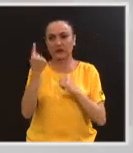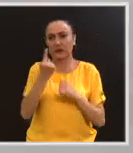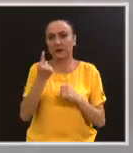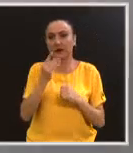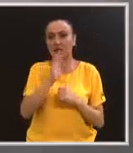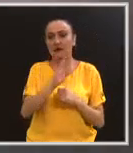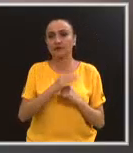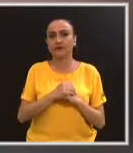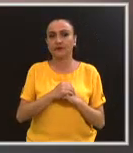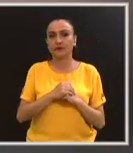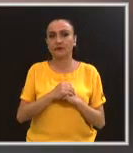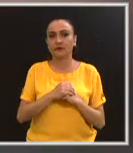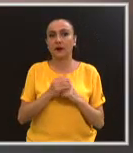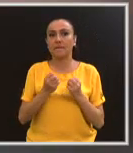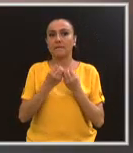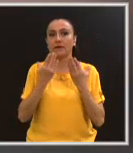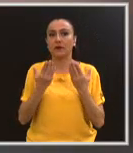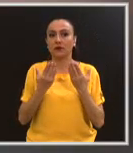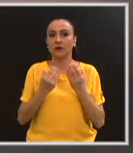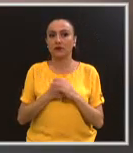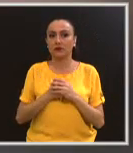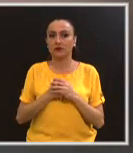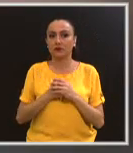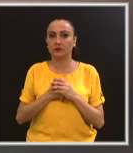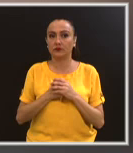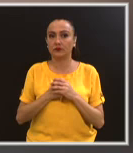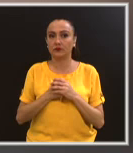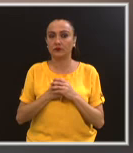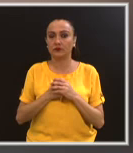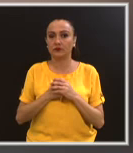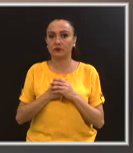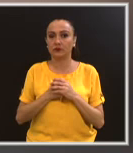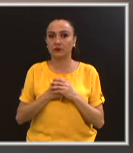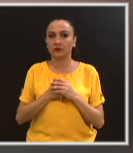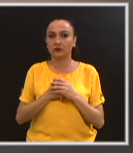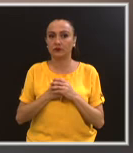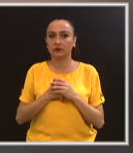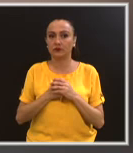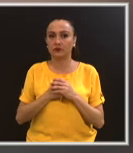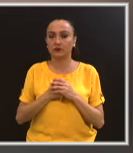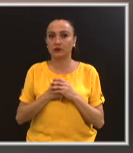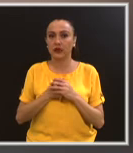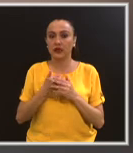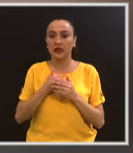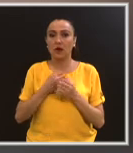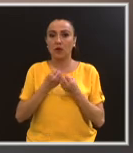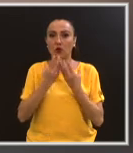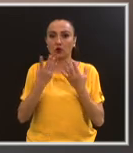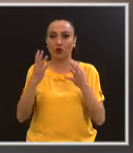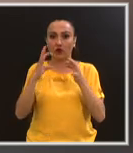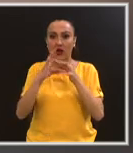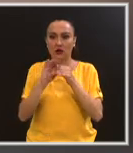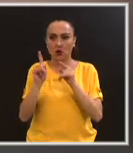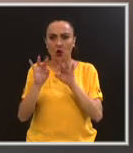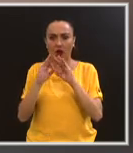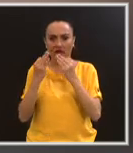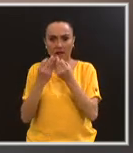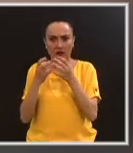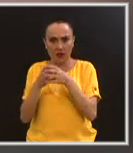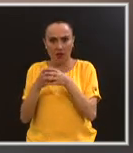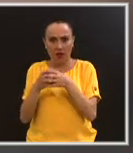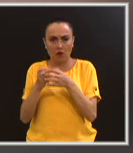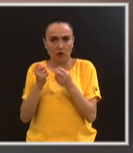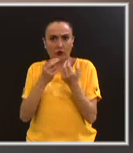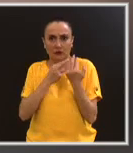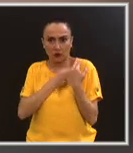pues era bastante eh podemos decir Eh bueno que tenía mucho vínculo con su familia era una persona bastante